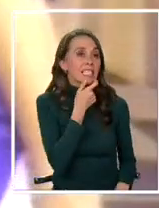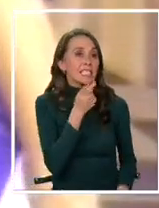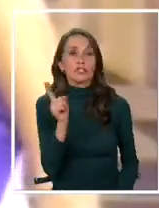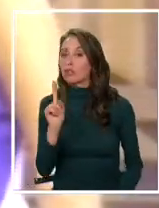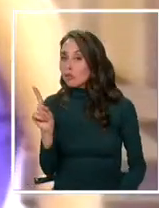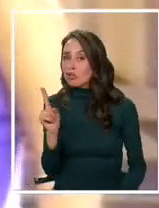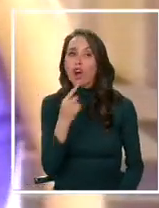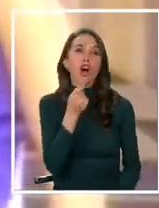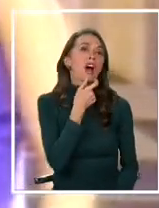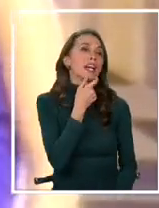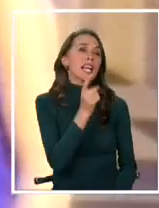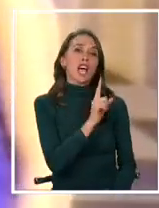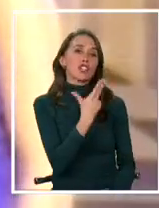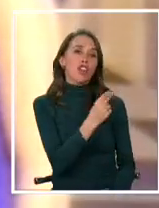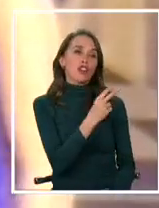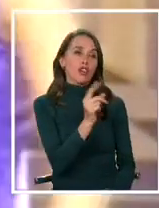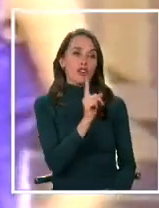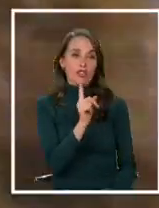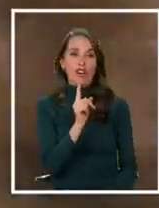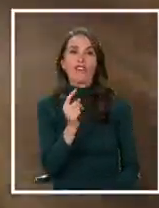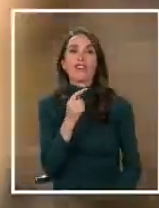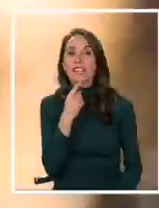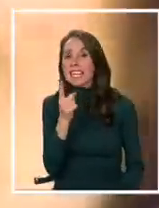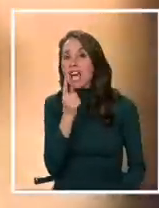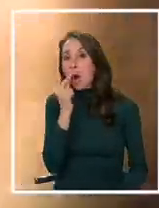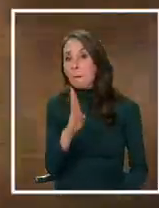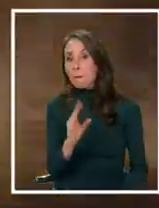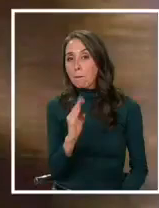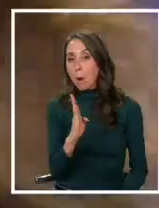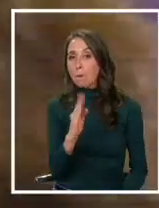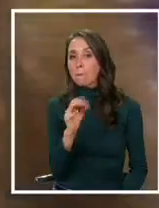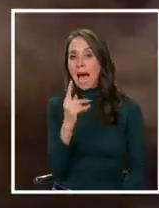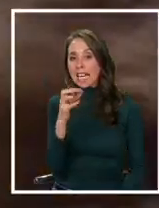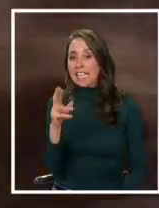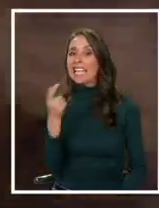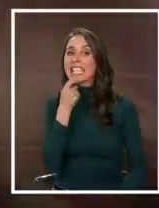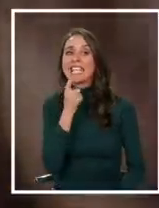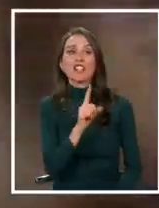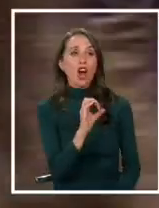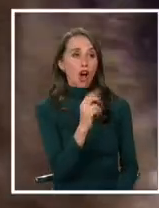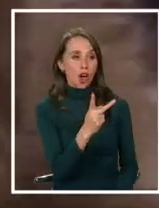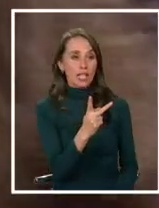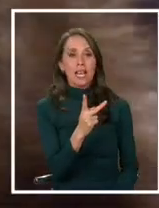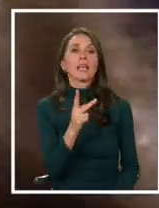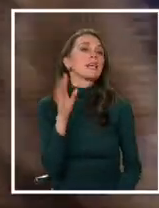diseños inglés no en español inglés